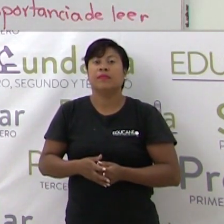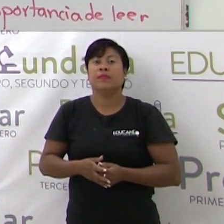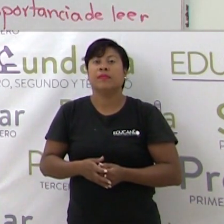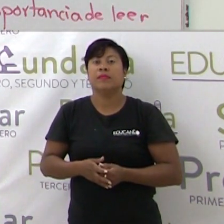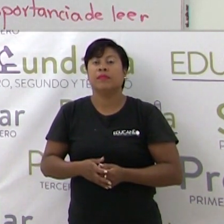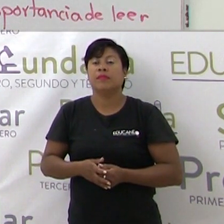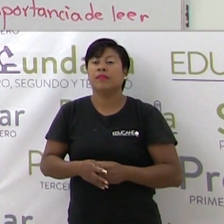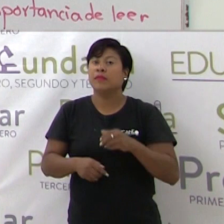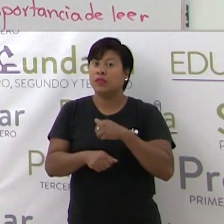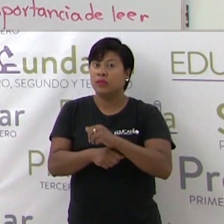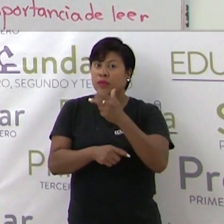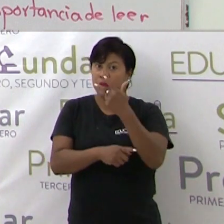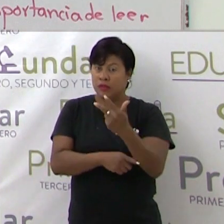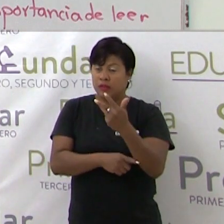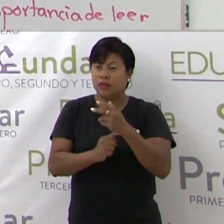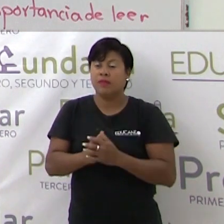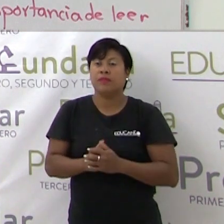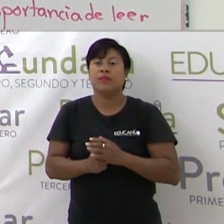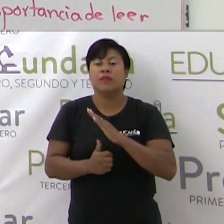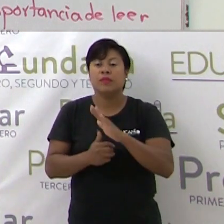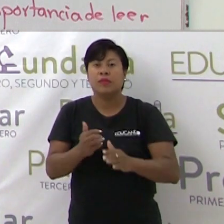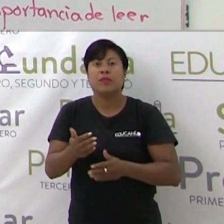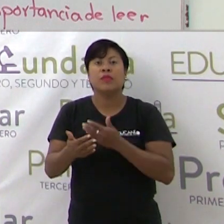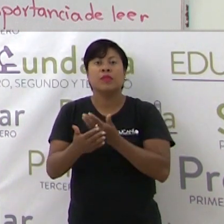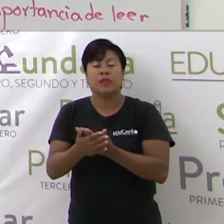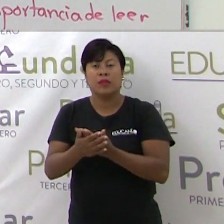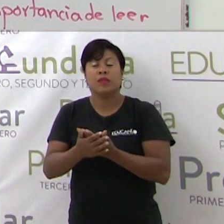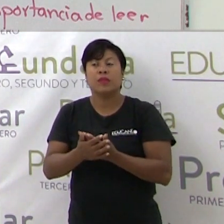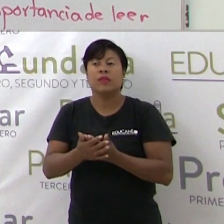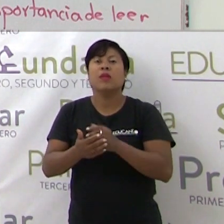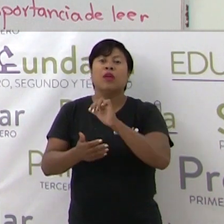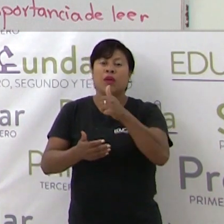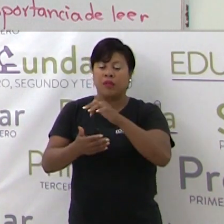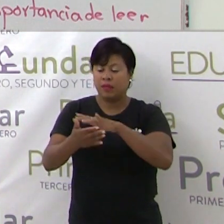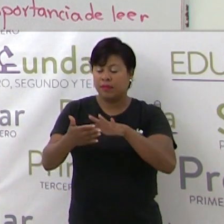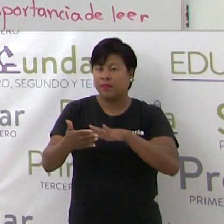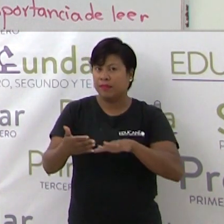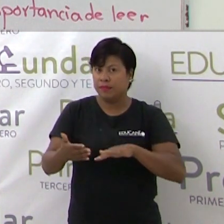En el número 8, proponer otras lecturas.